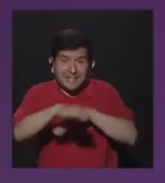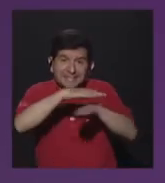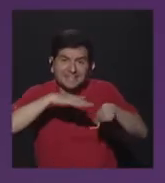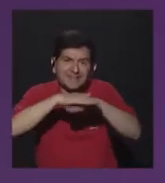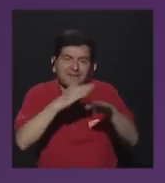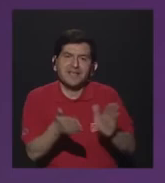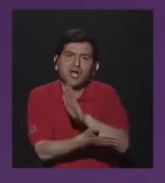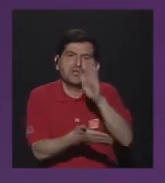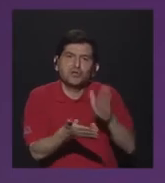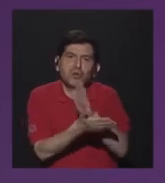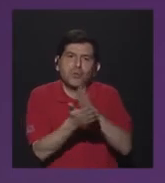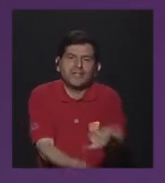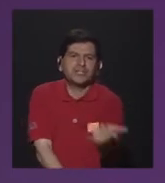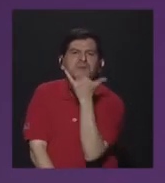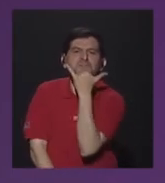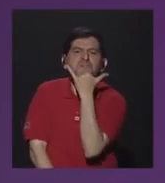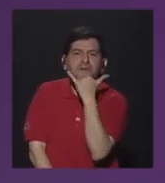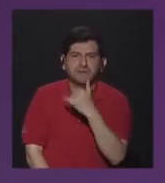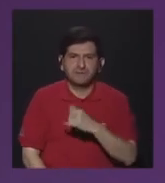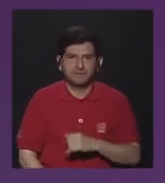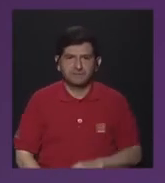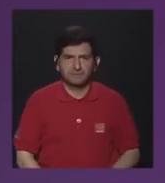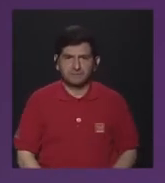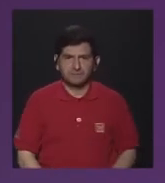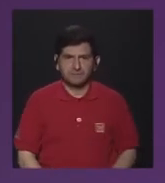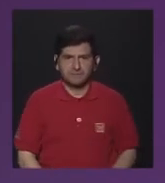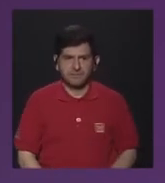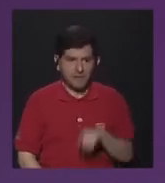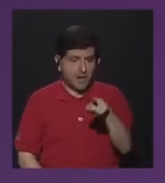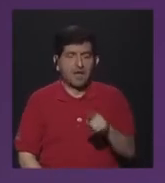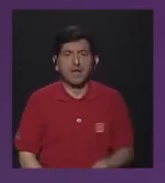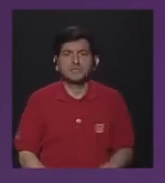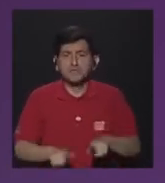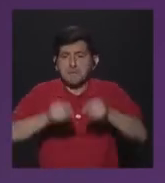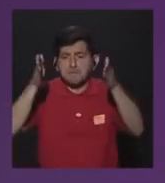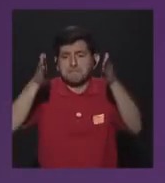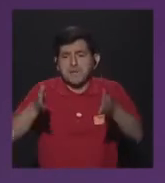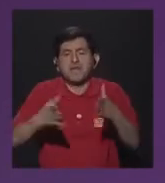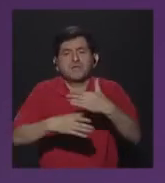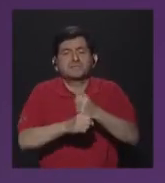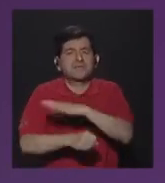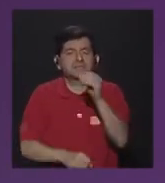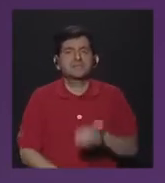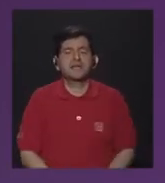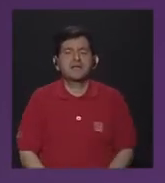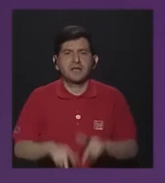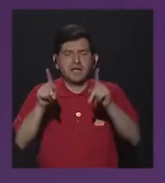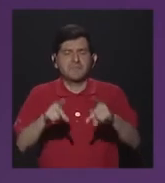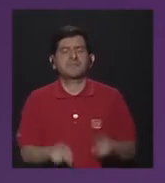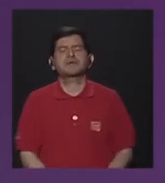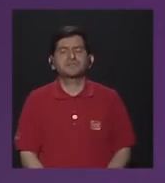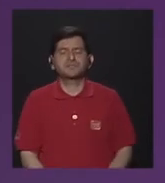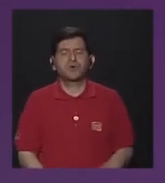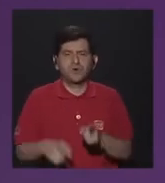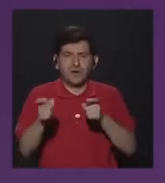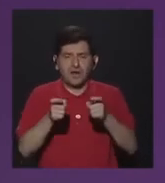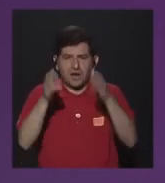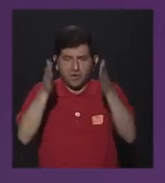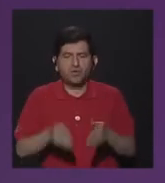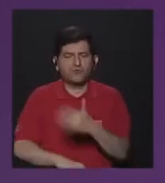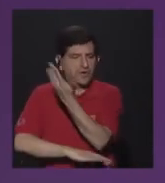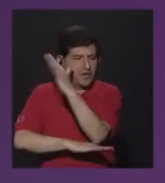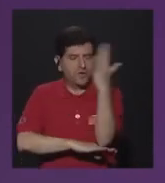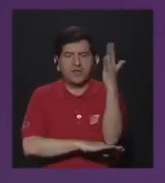documentos equivocados que hacen un periodista y el regente forestal de la universidad de costa rica